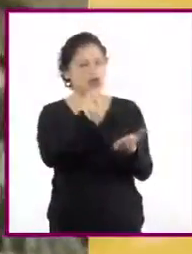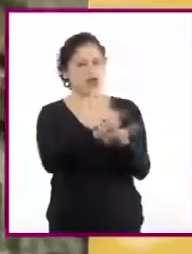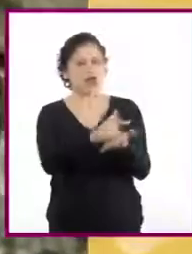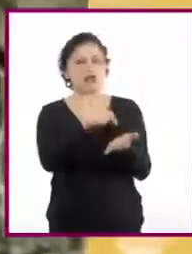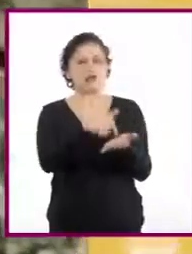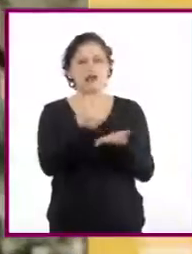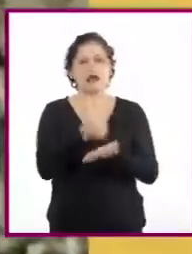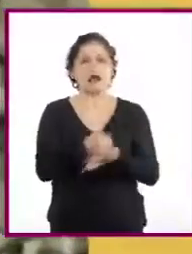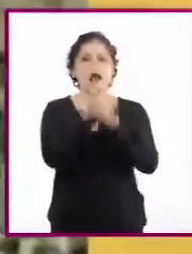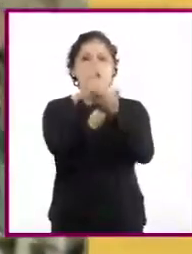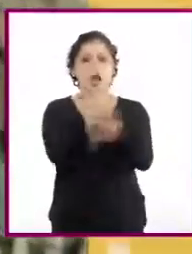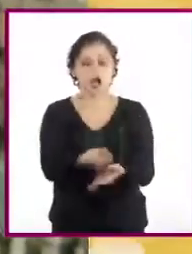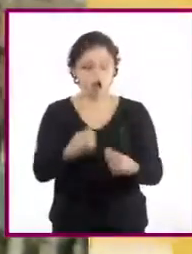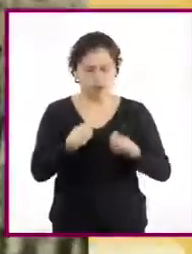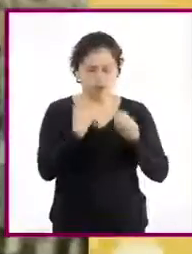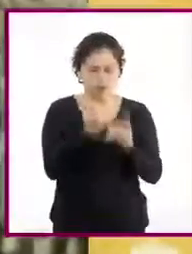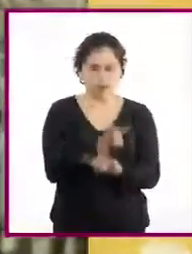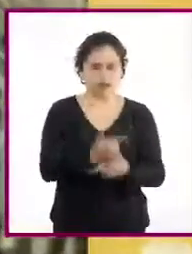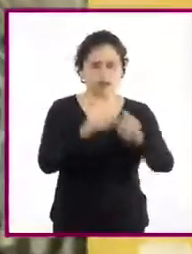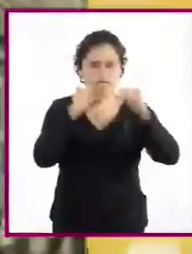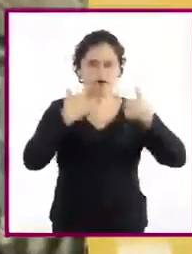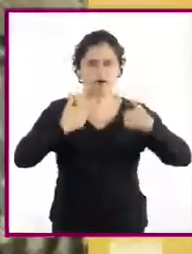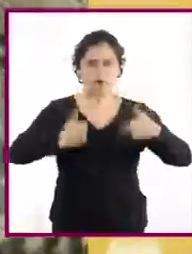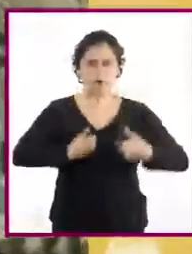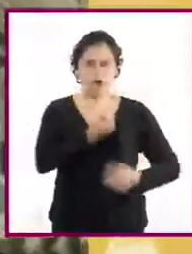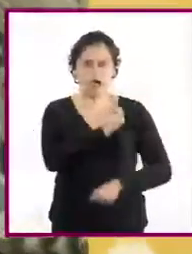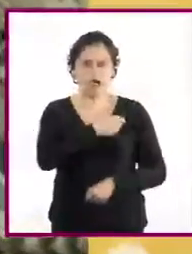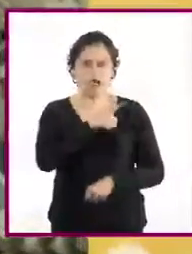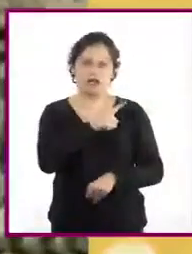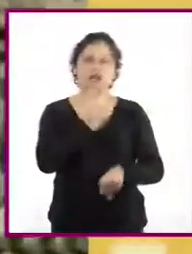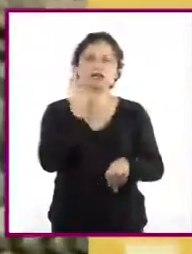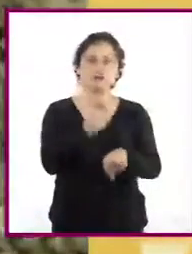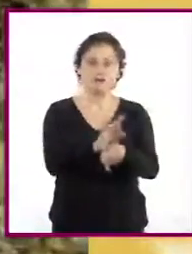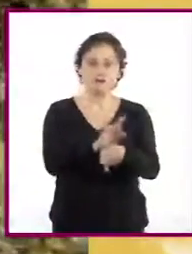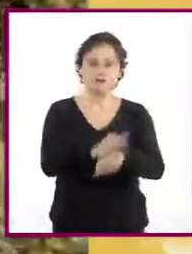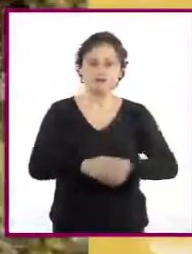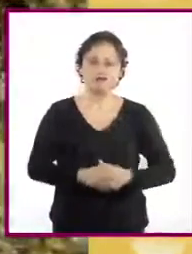garanticen una vida libre, humana y sana.